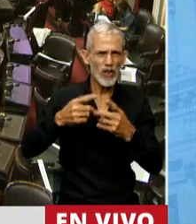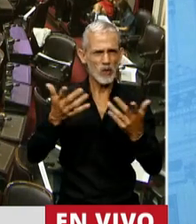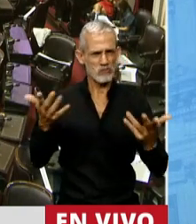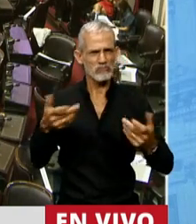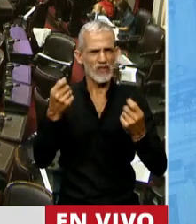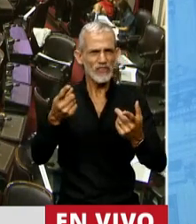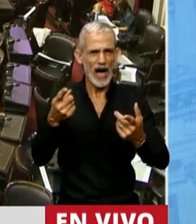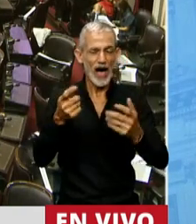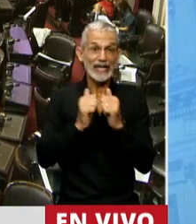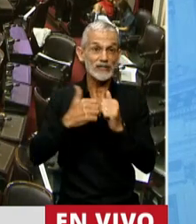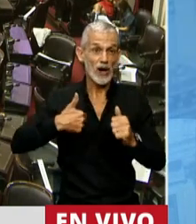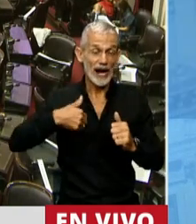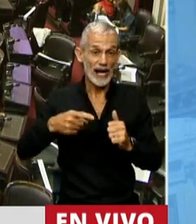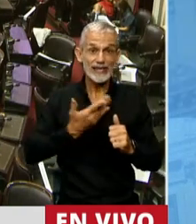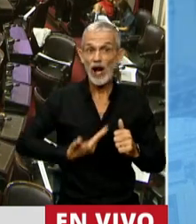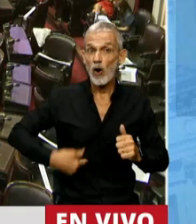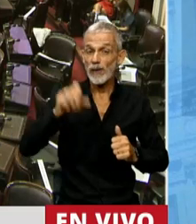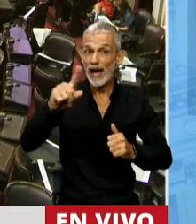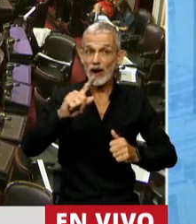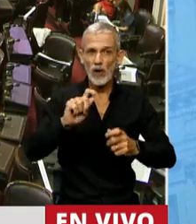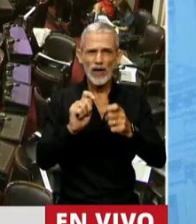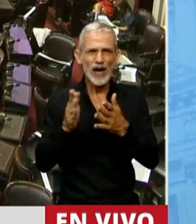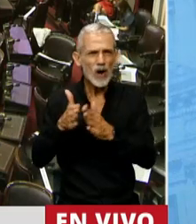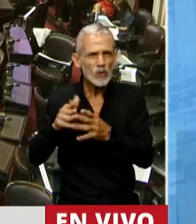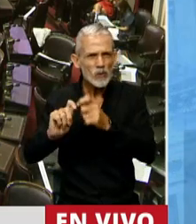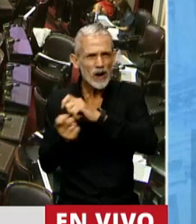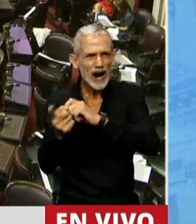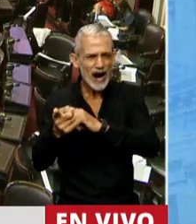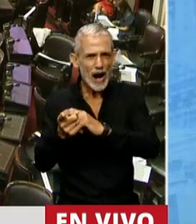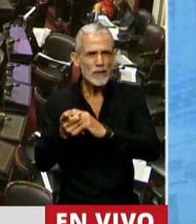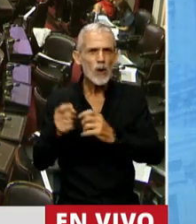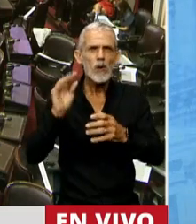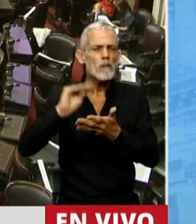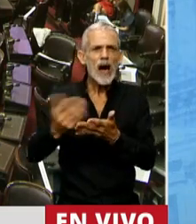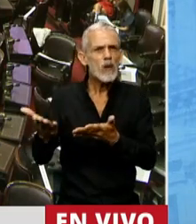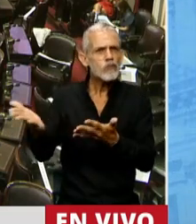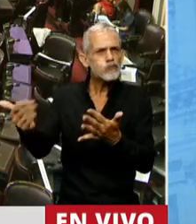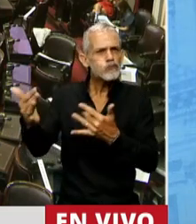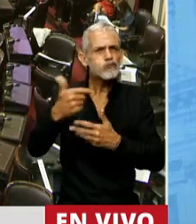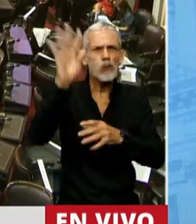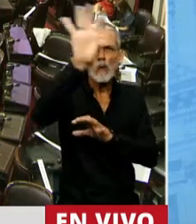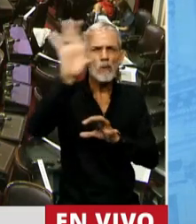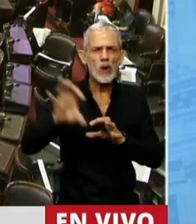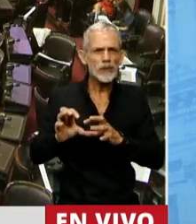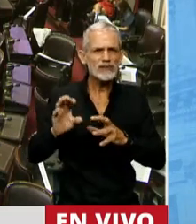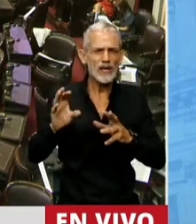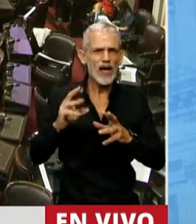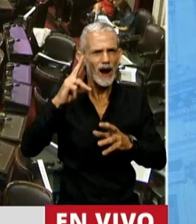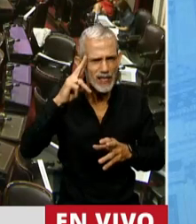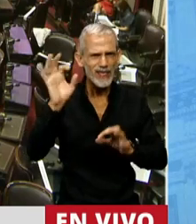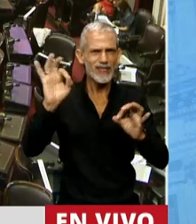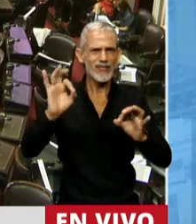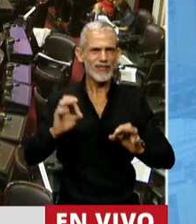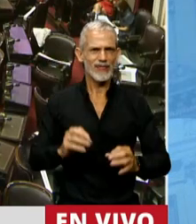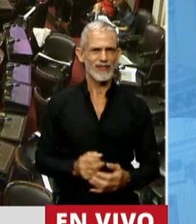colocaron en la historia argentina al gobierno de Cambiemos como uno de los gobiernos que más socavó las bases del federalismo en la República